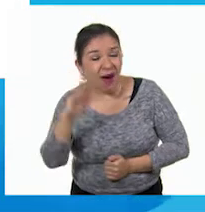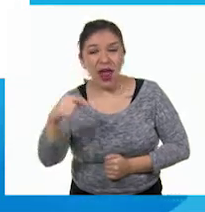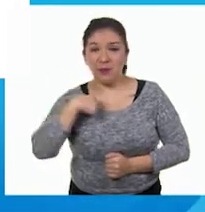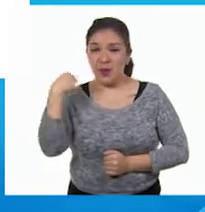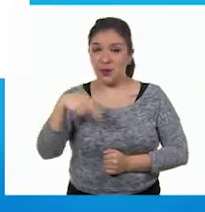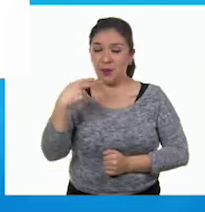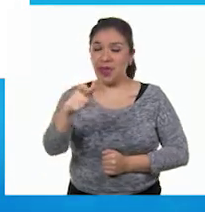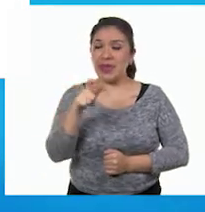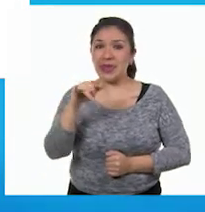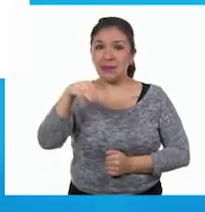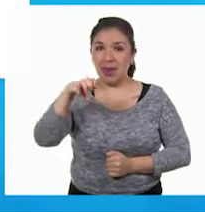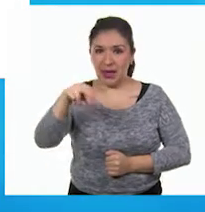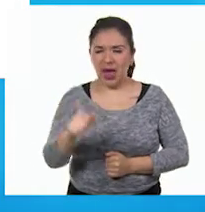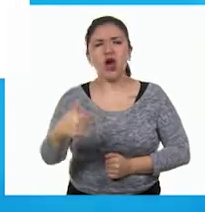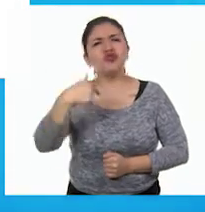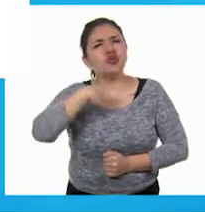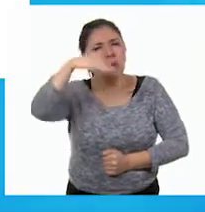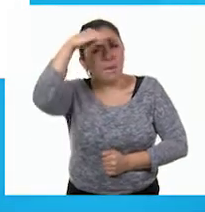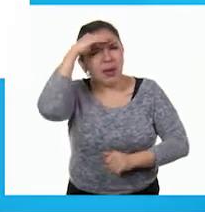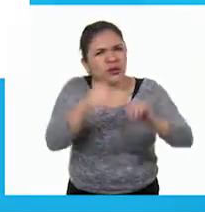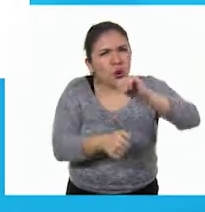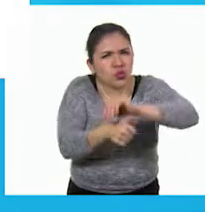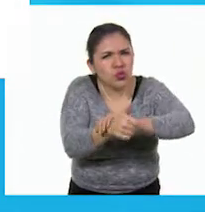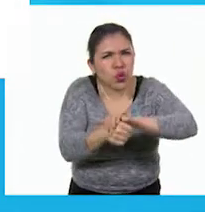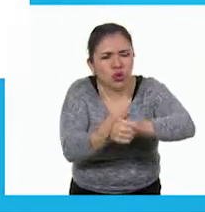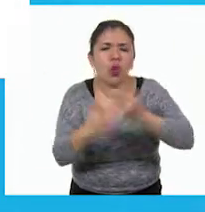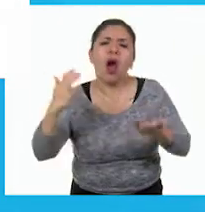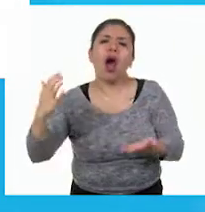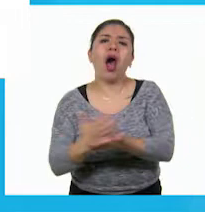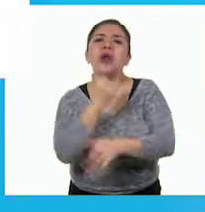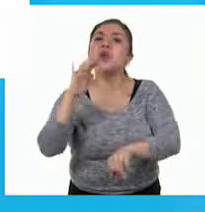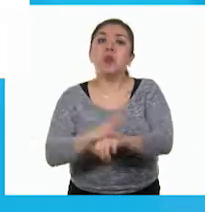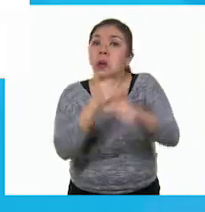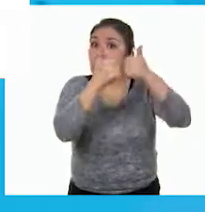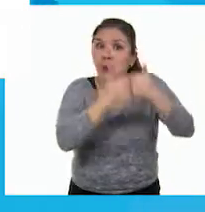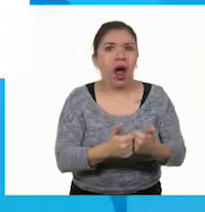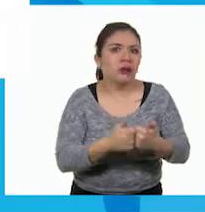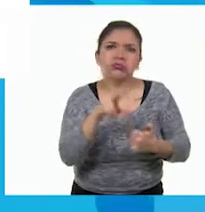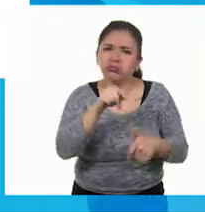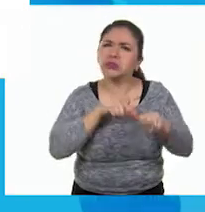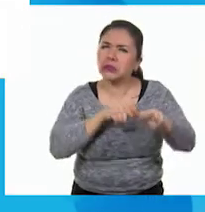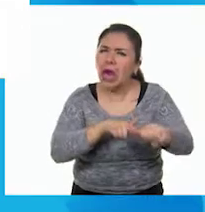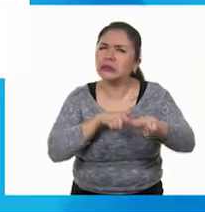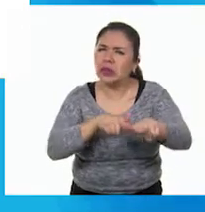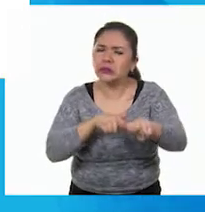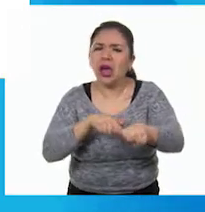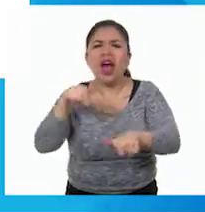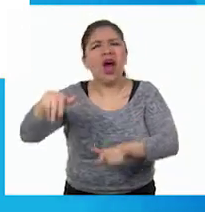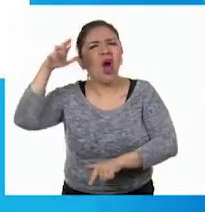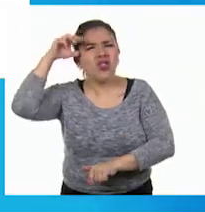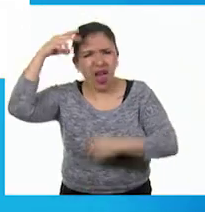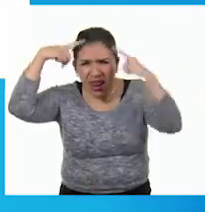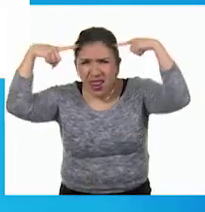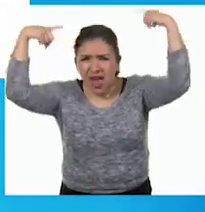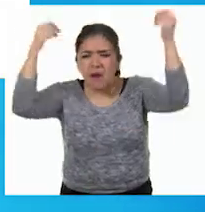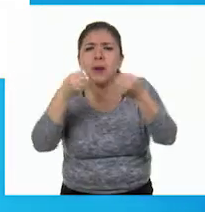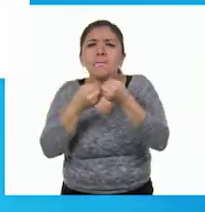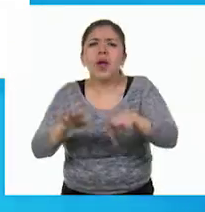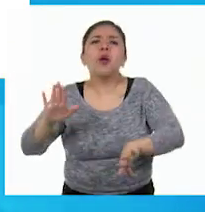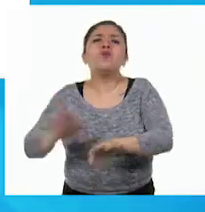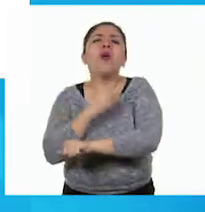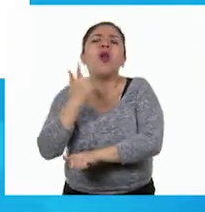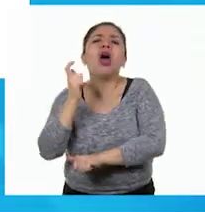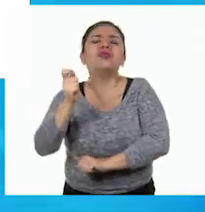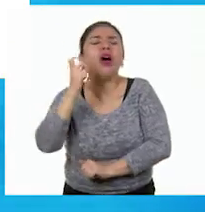Jimena. Pienso que la tortuga ganó por no parar y la liebre perdió por dormir.